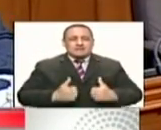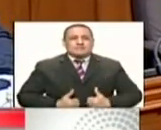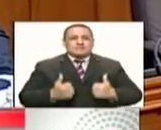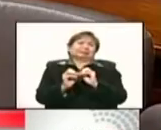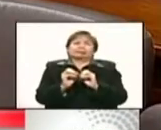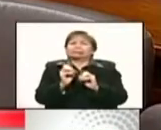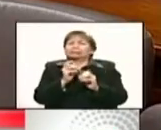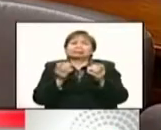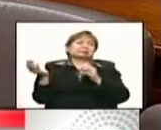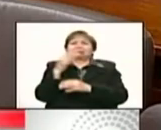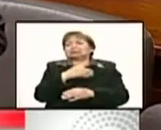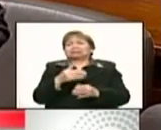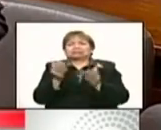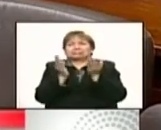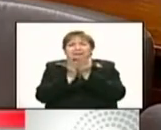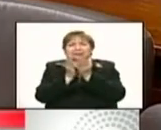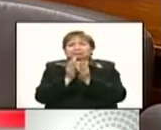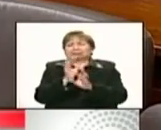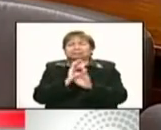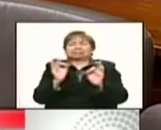un referéndum para una constituyente?